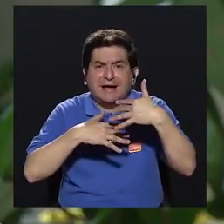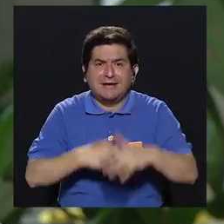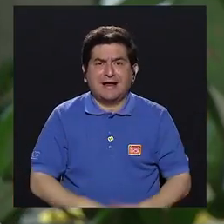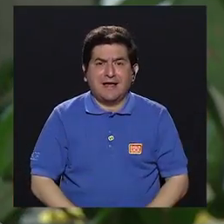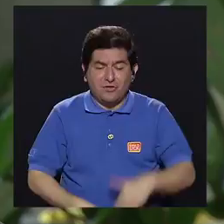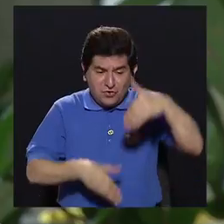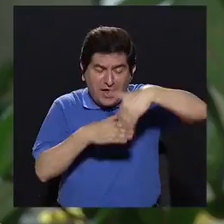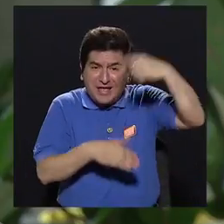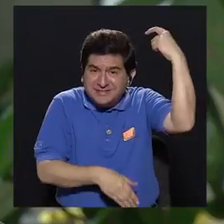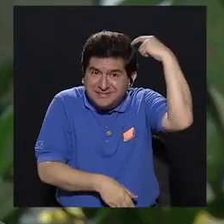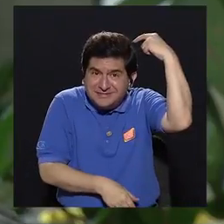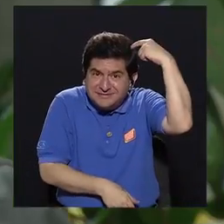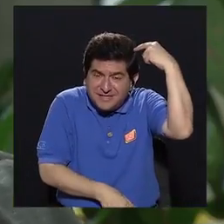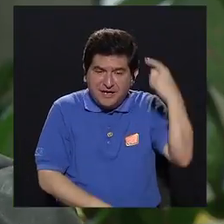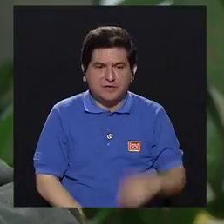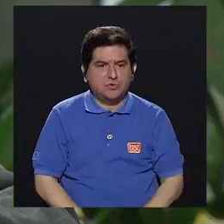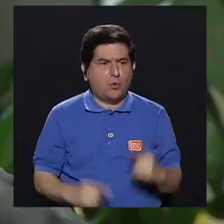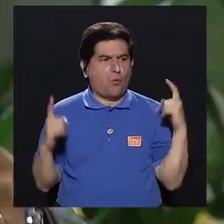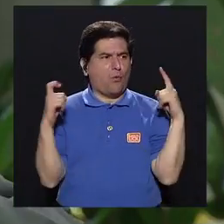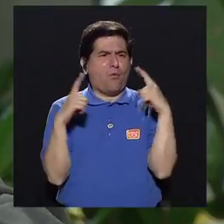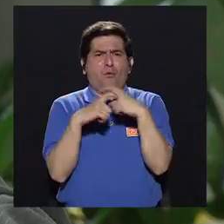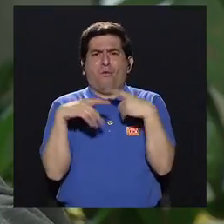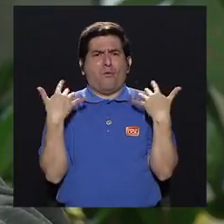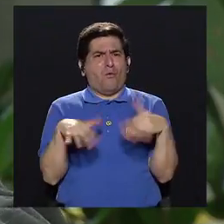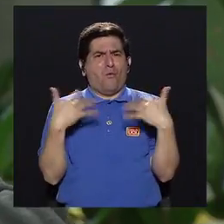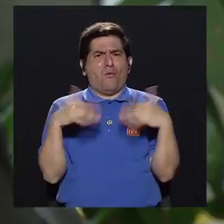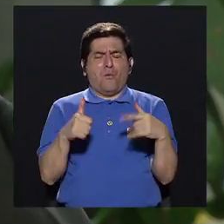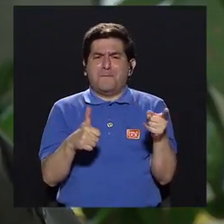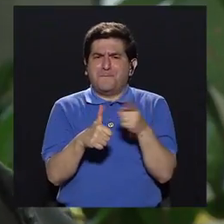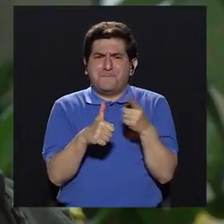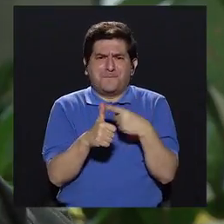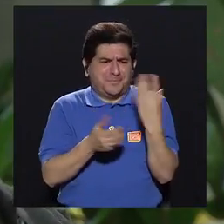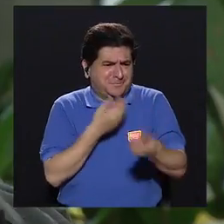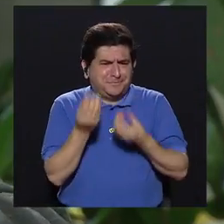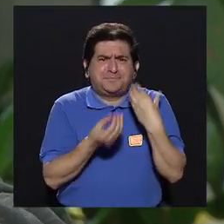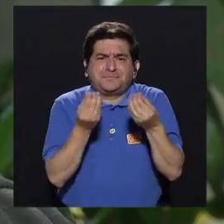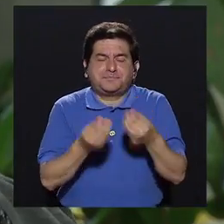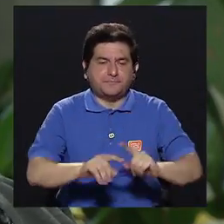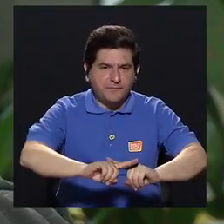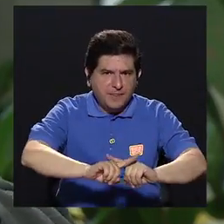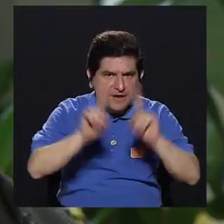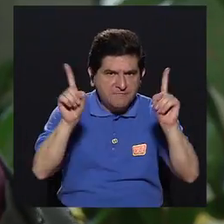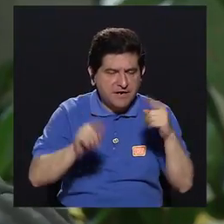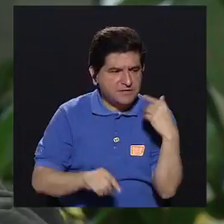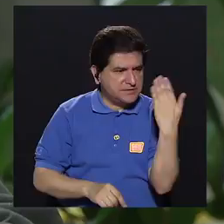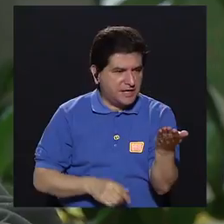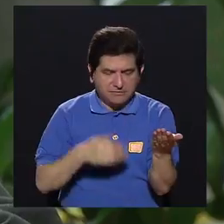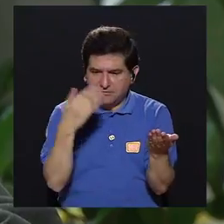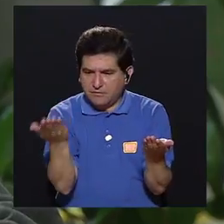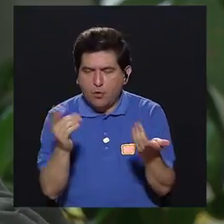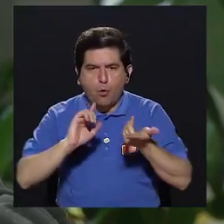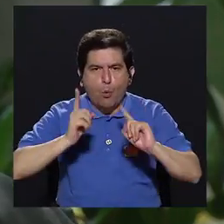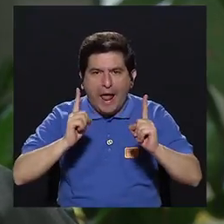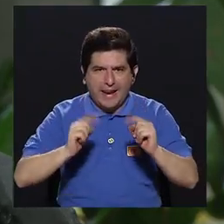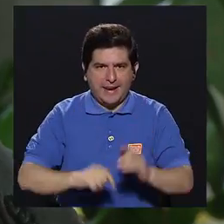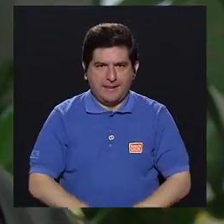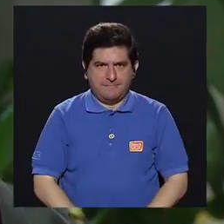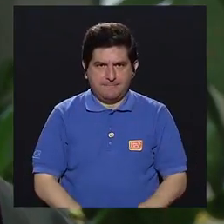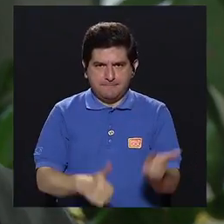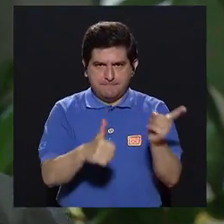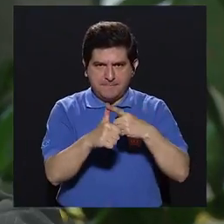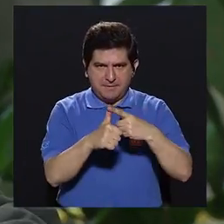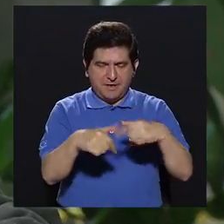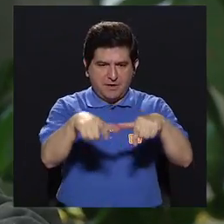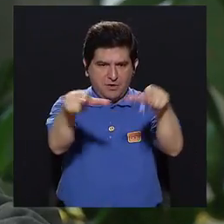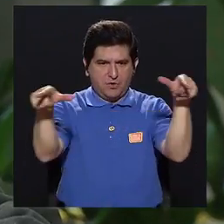un sangrado intracraneano y se nos va a complicar muchísimo. Por eso, lo primero que hay que hacer es diferenciar entre una cosa y otra. Por eso debemos